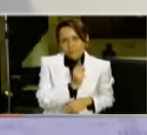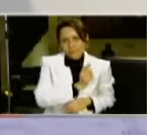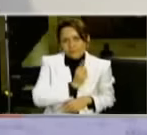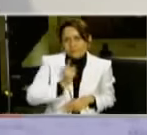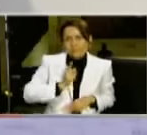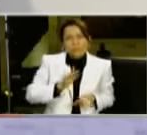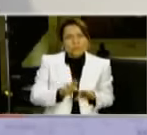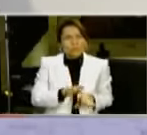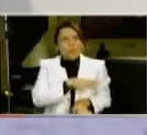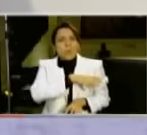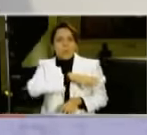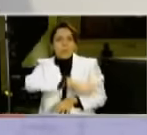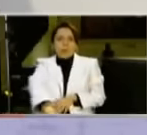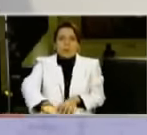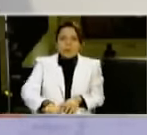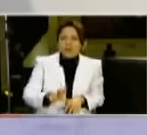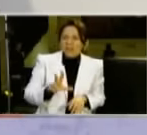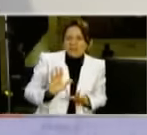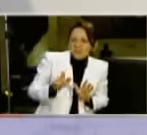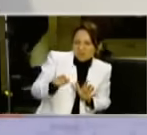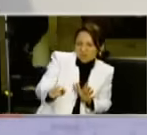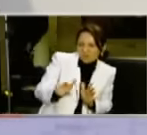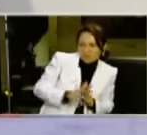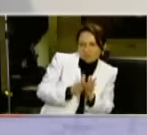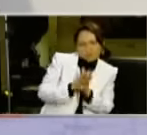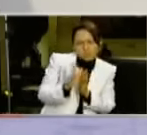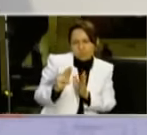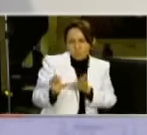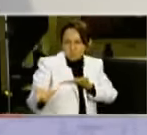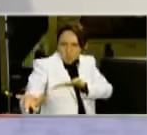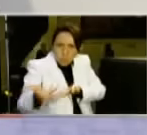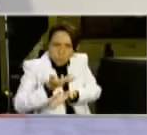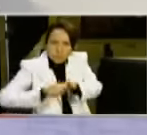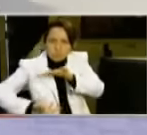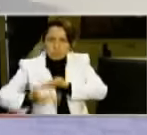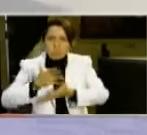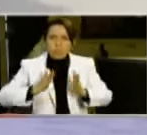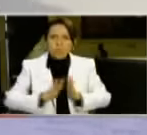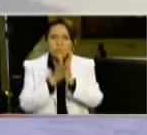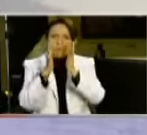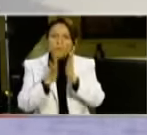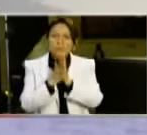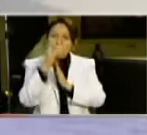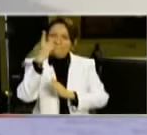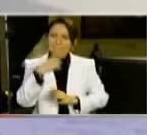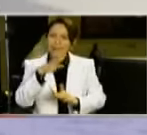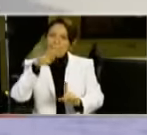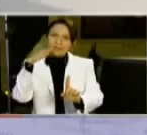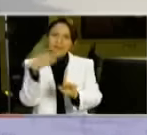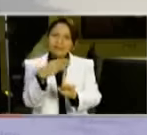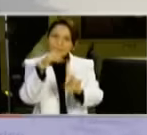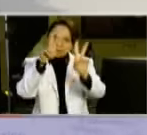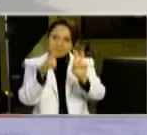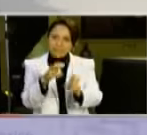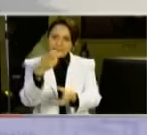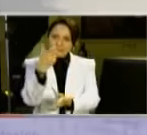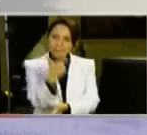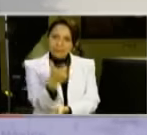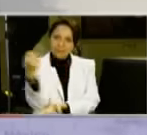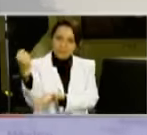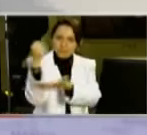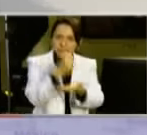vincularnos con otros actores, antiguos y nuevos, en la realidad económica mundial. Europa,